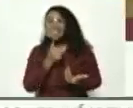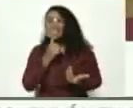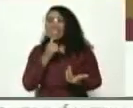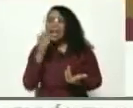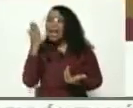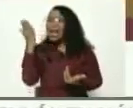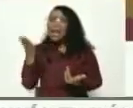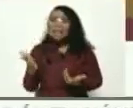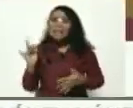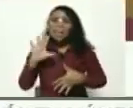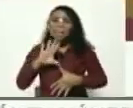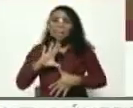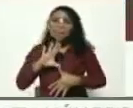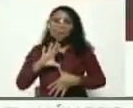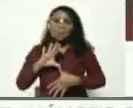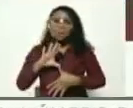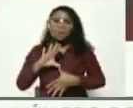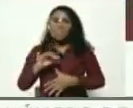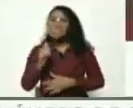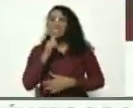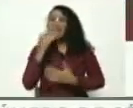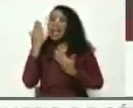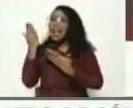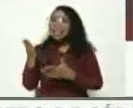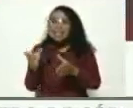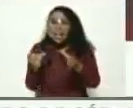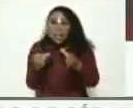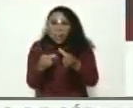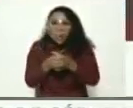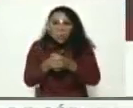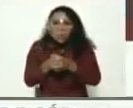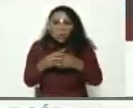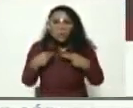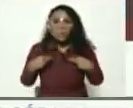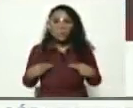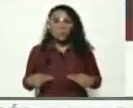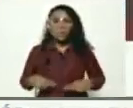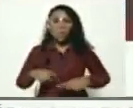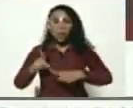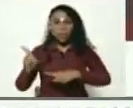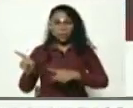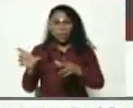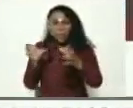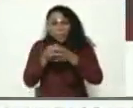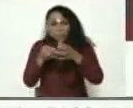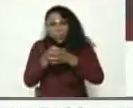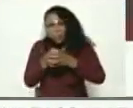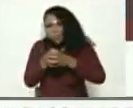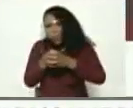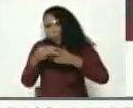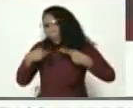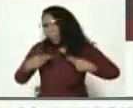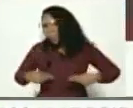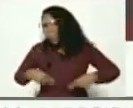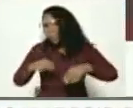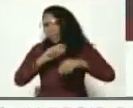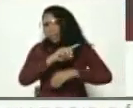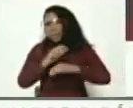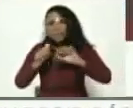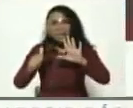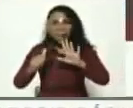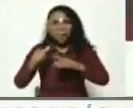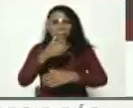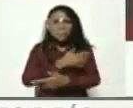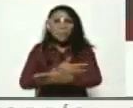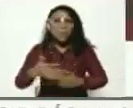esos americanos? ¿Quién es ese pequeño género humano? Ese pequeño género humano de 16 millones de hombres